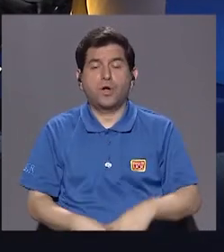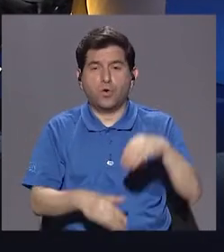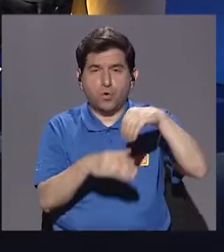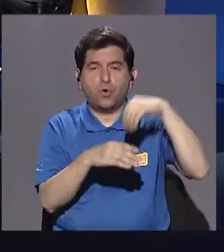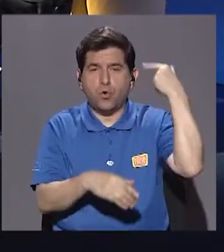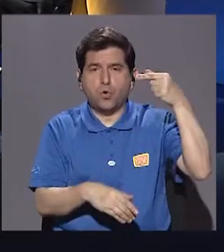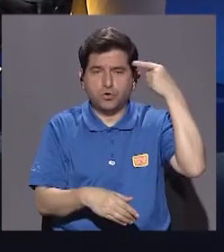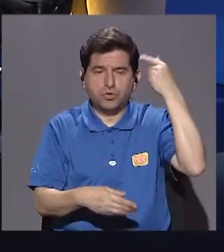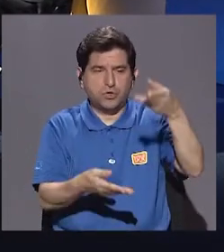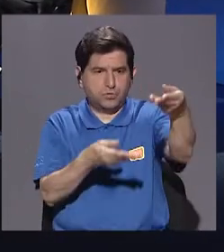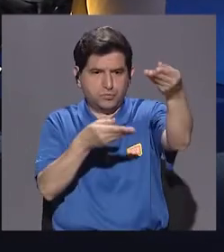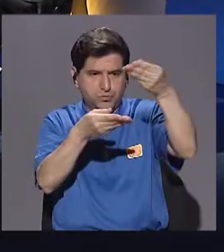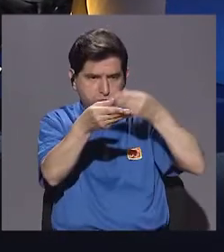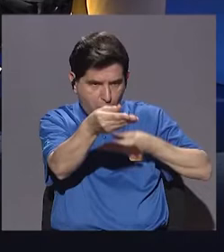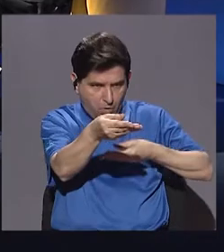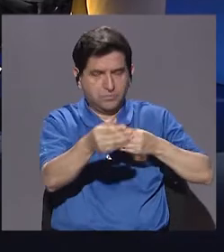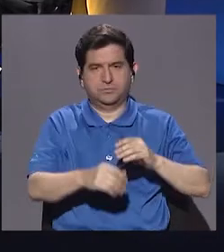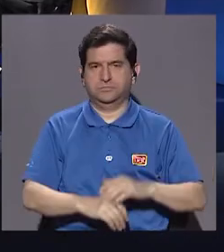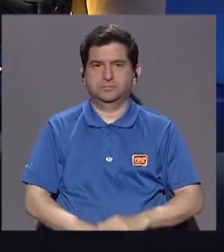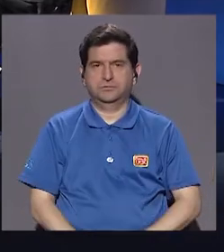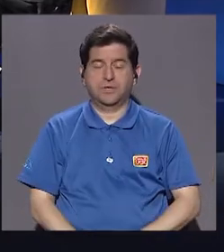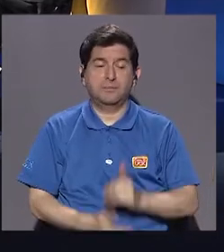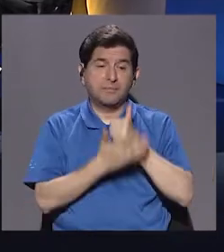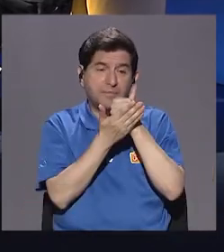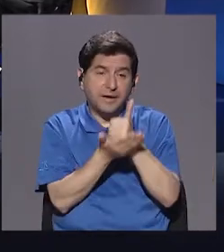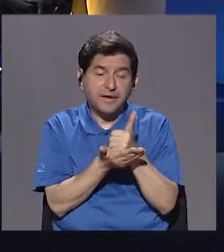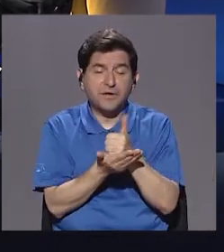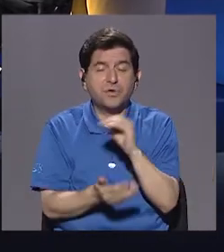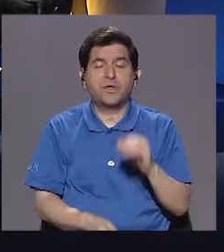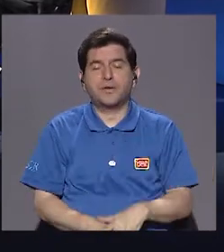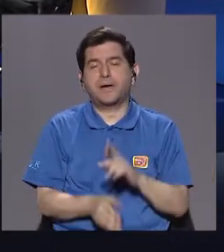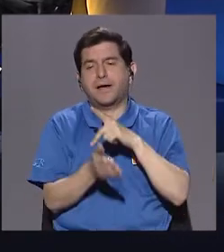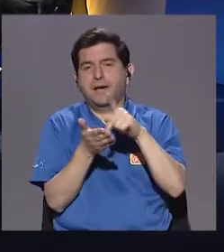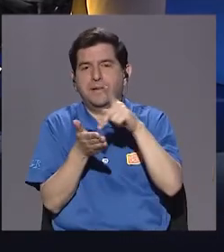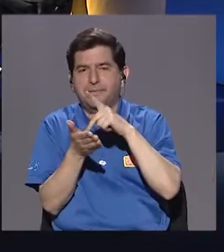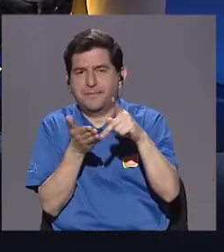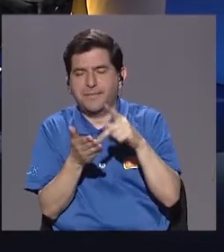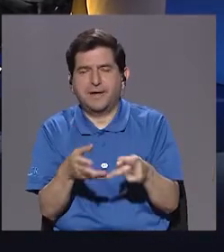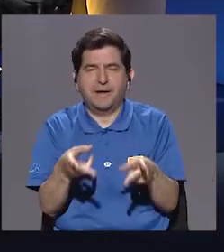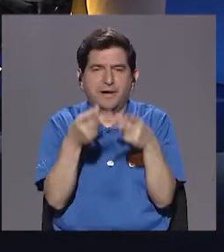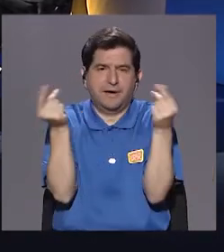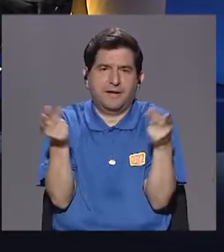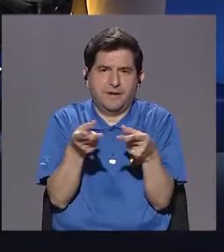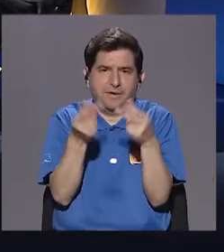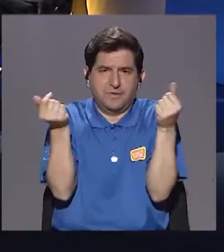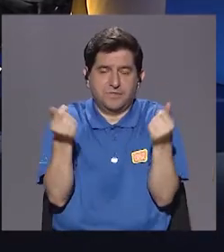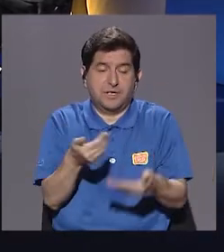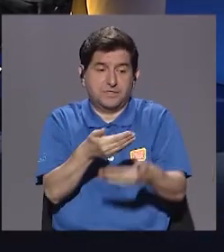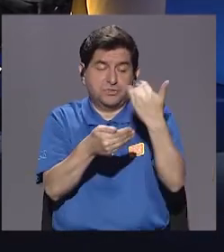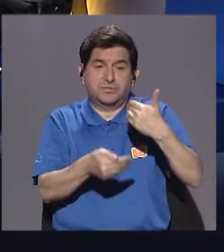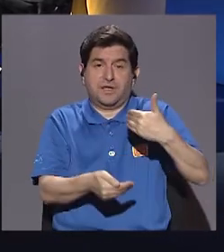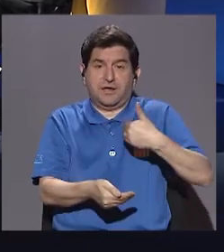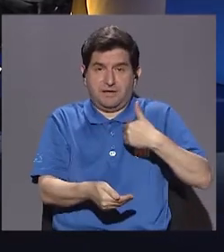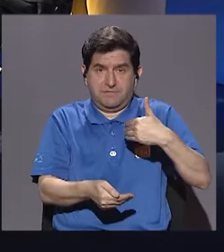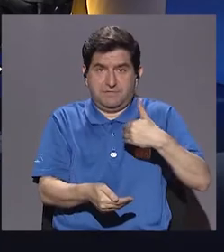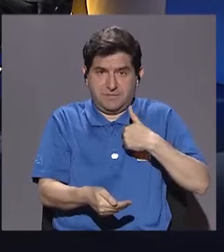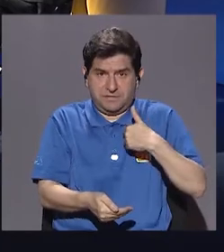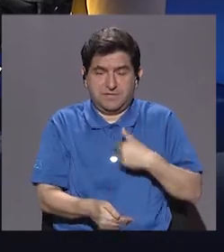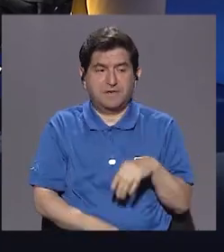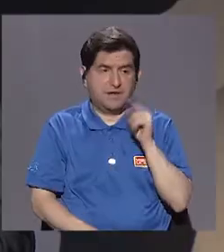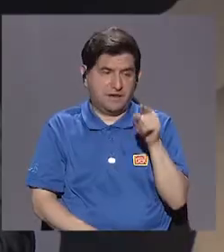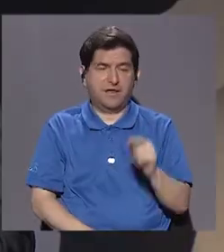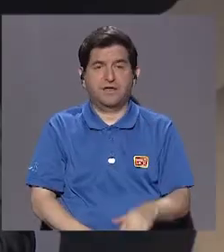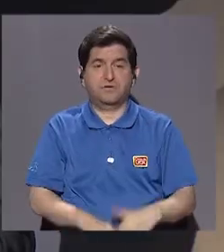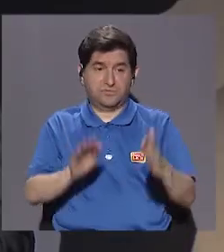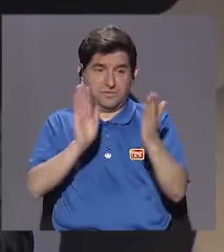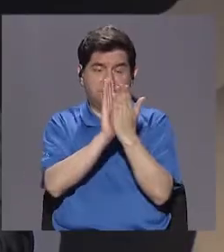contribución del estado ayudarse o para sufragar los gastos que les ha que han tenido que elegir hogar